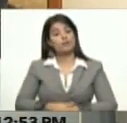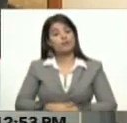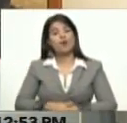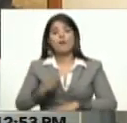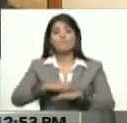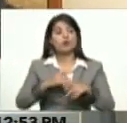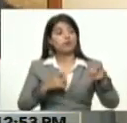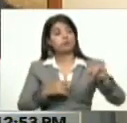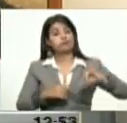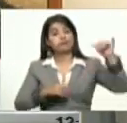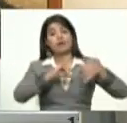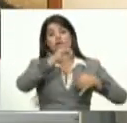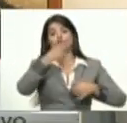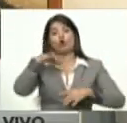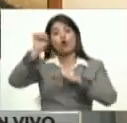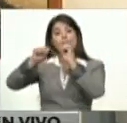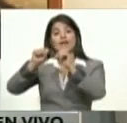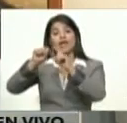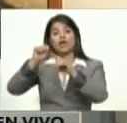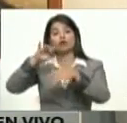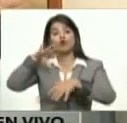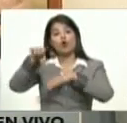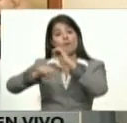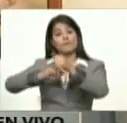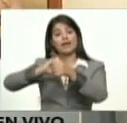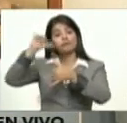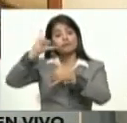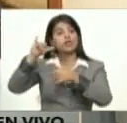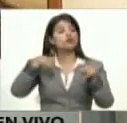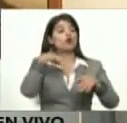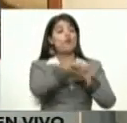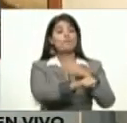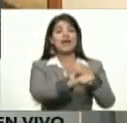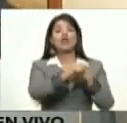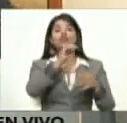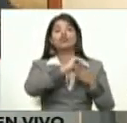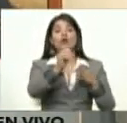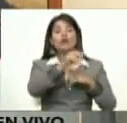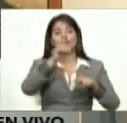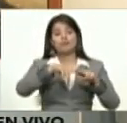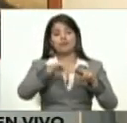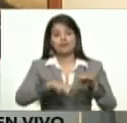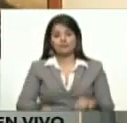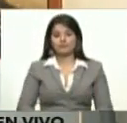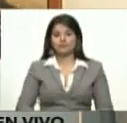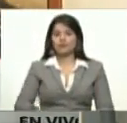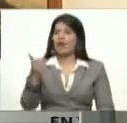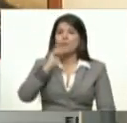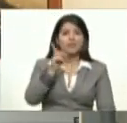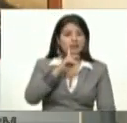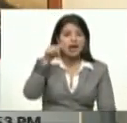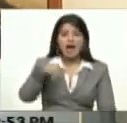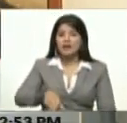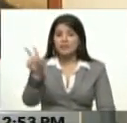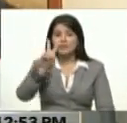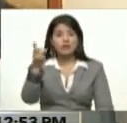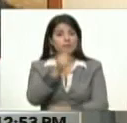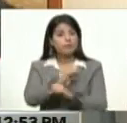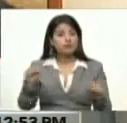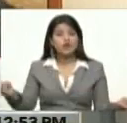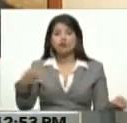esa la importé con el dólar paralelo. Y es falso. Por los puertos de Venezuela no entra mercancía con dólar